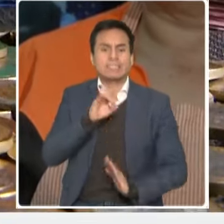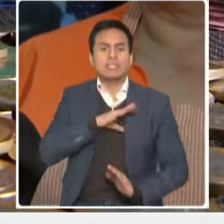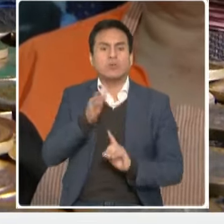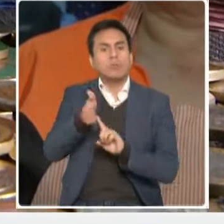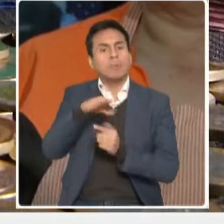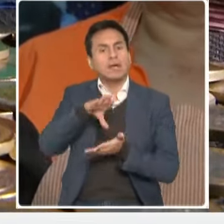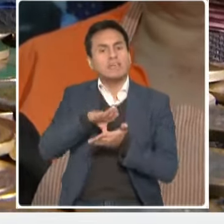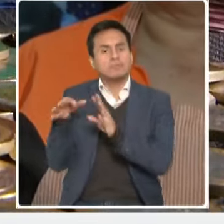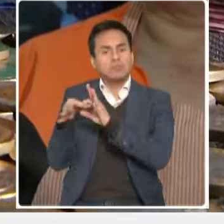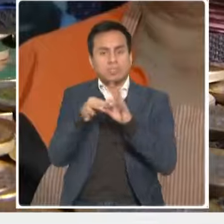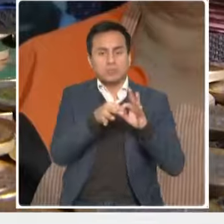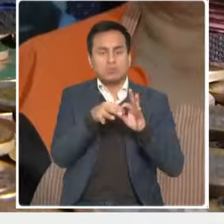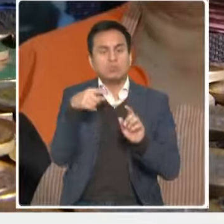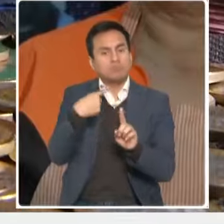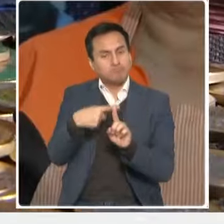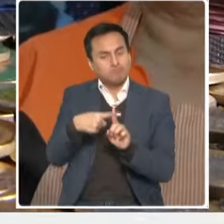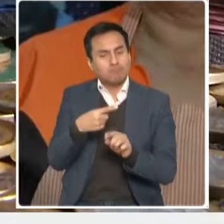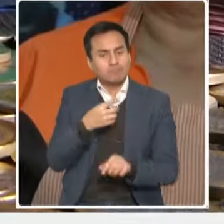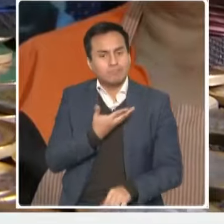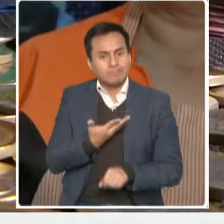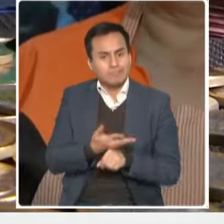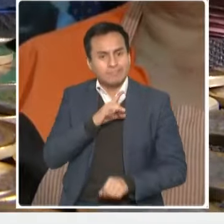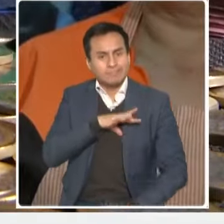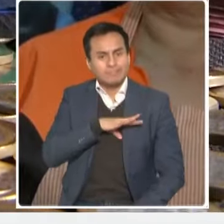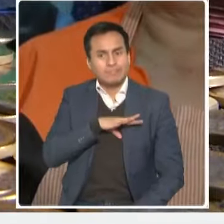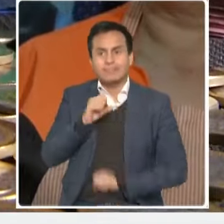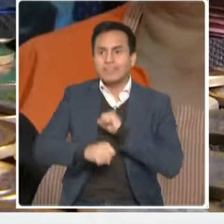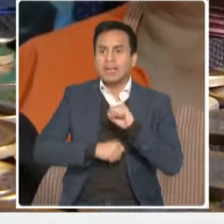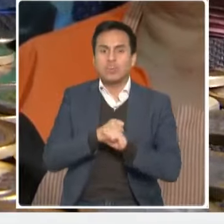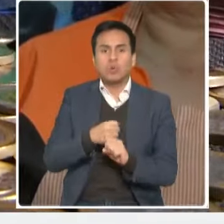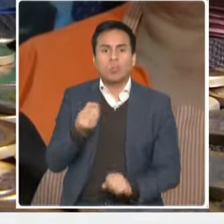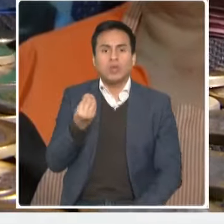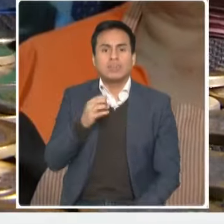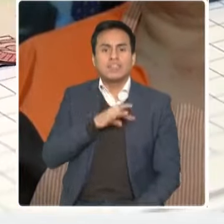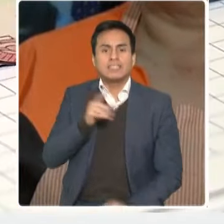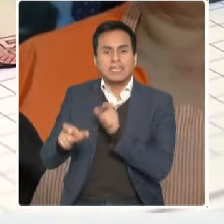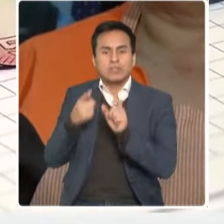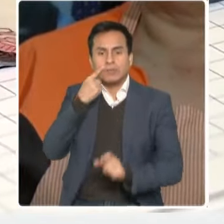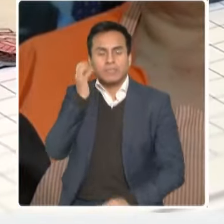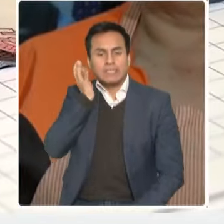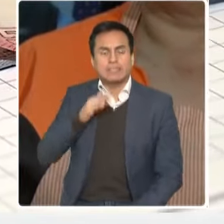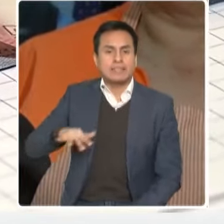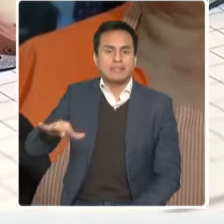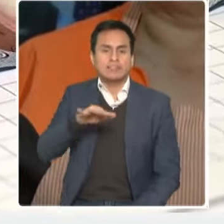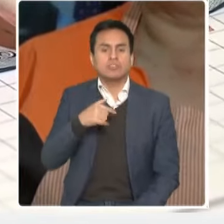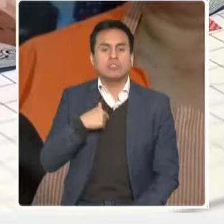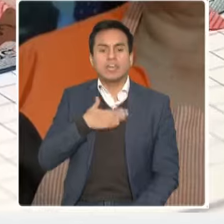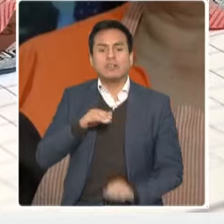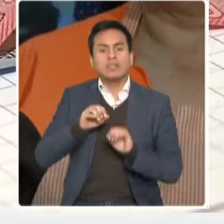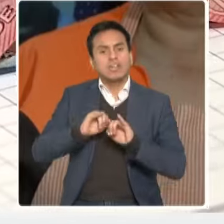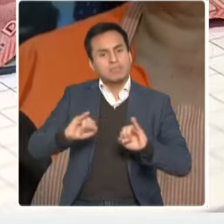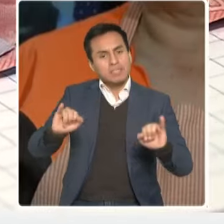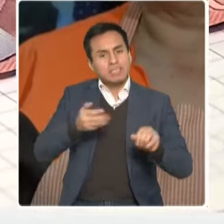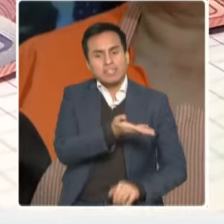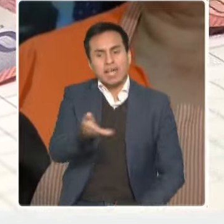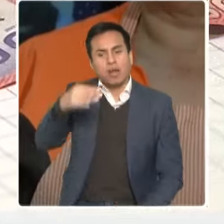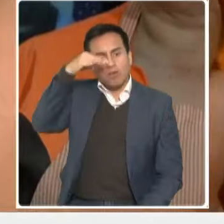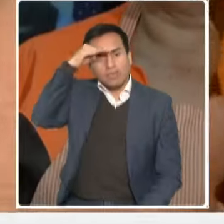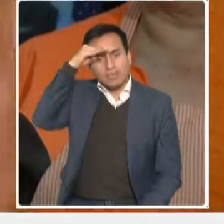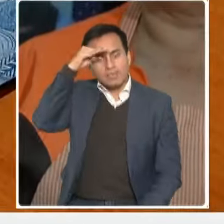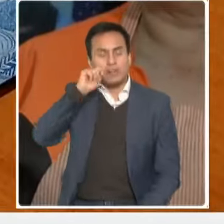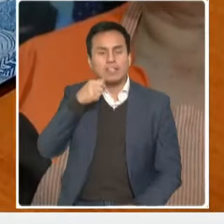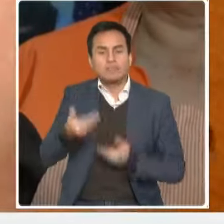país que tiene motivos para estar optimista y que este año va a ser un buen año para los chilenos y chilenas. Yo les quiero transmitir esa confianza y